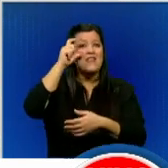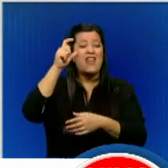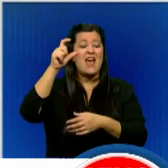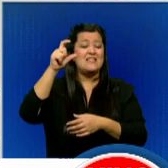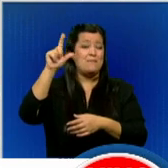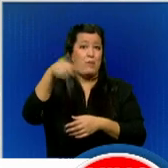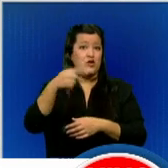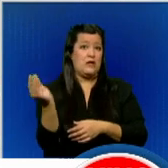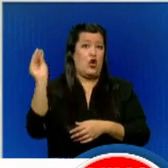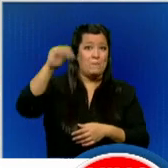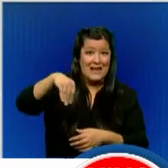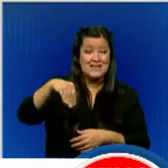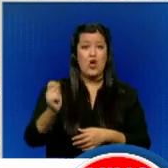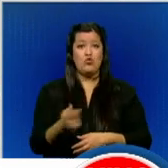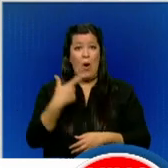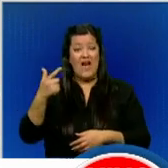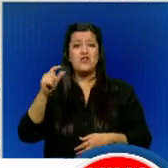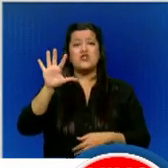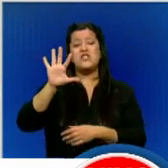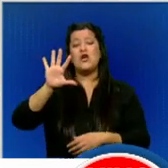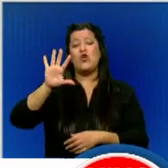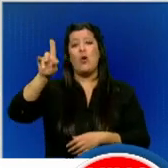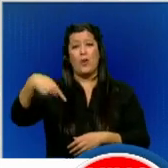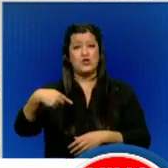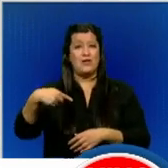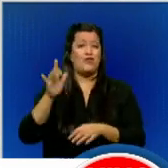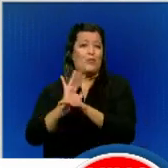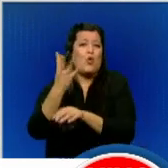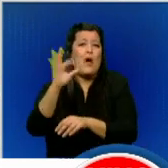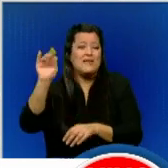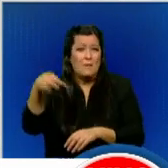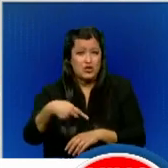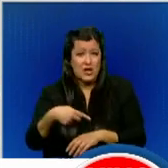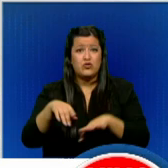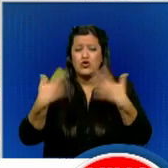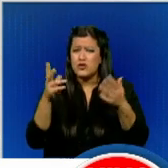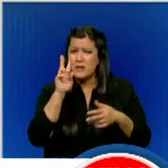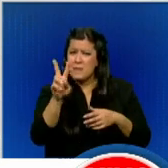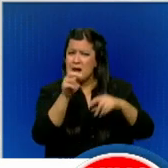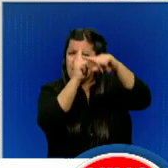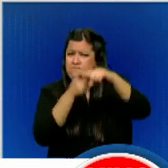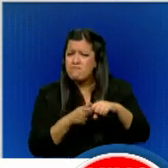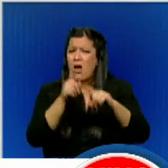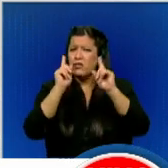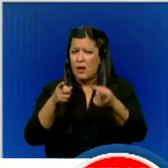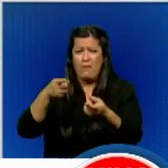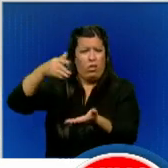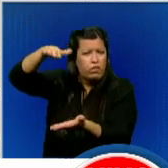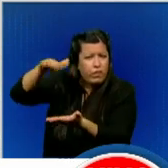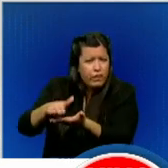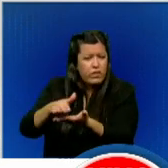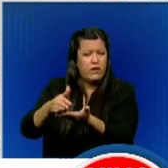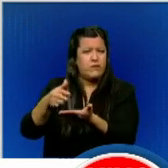y el empresario va a pagar 5 puntos más 40 por ciento si uno mira ahí también hay un achicamiento grosero